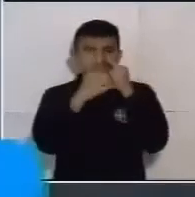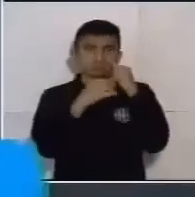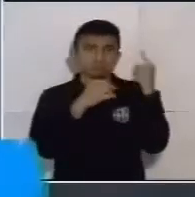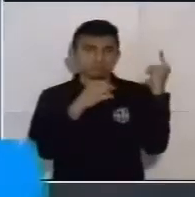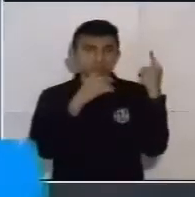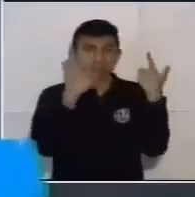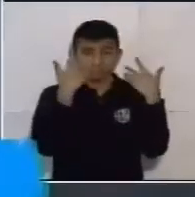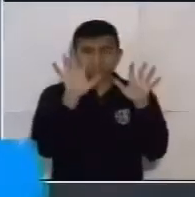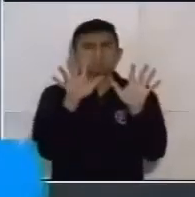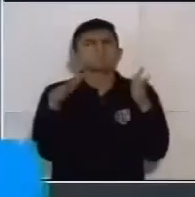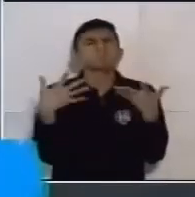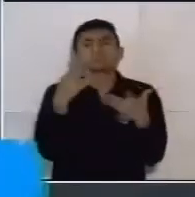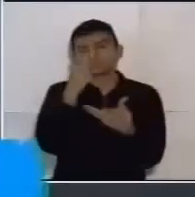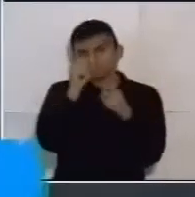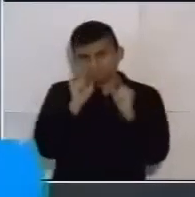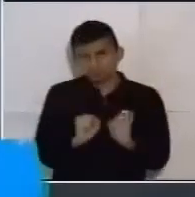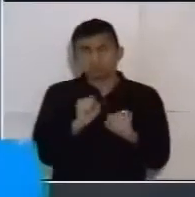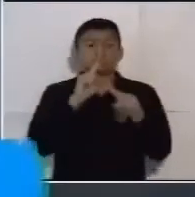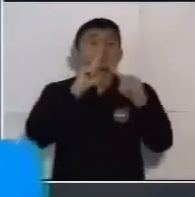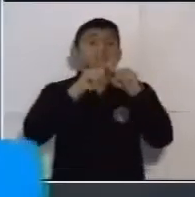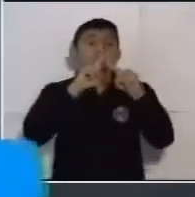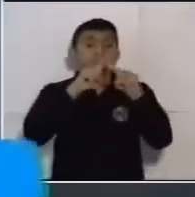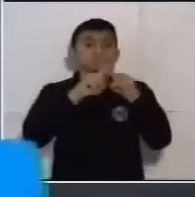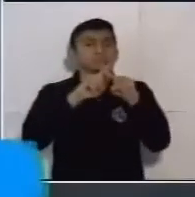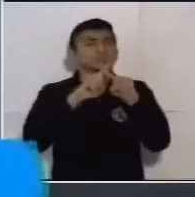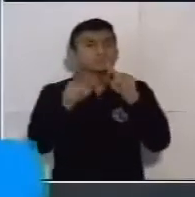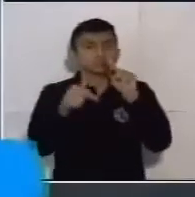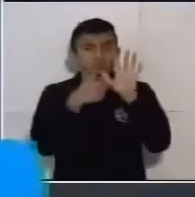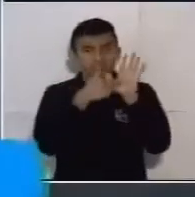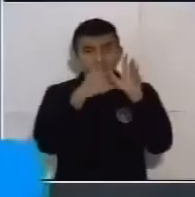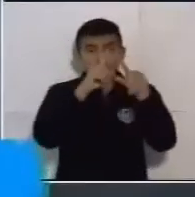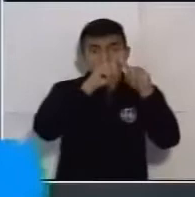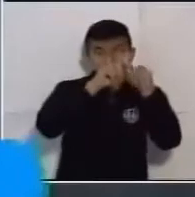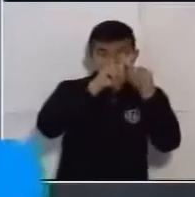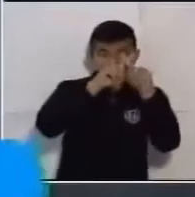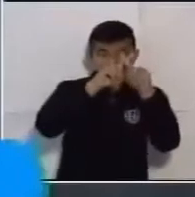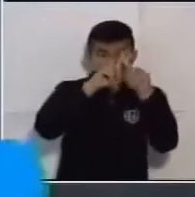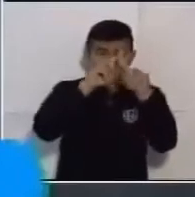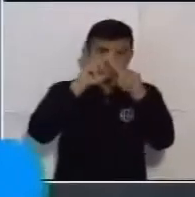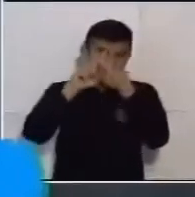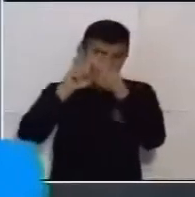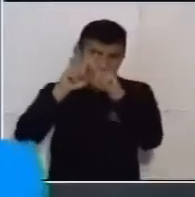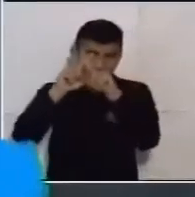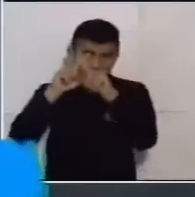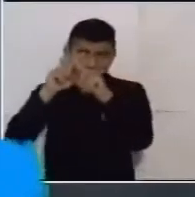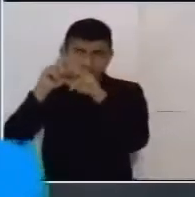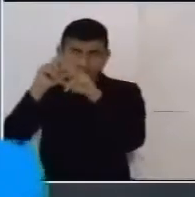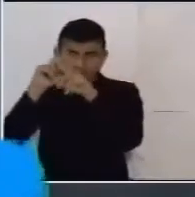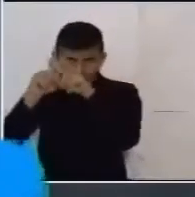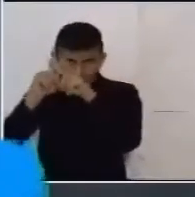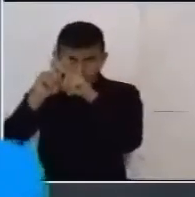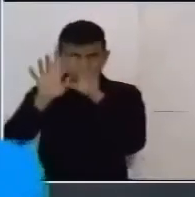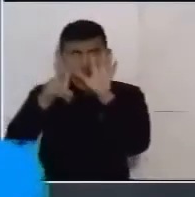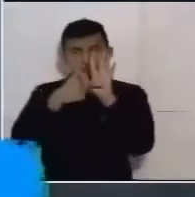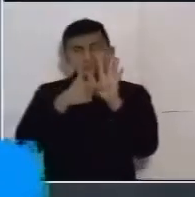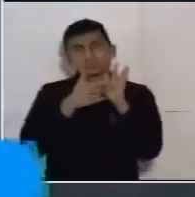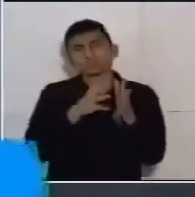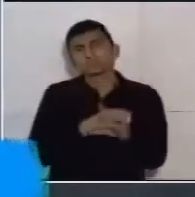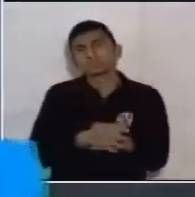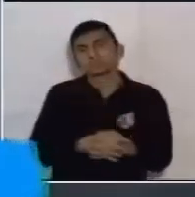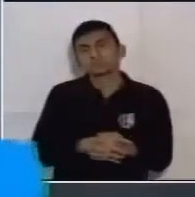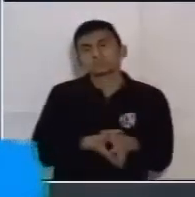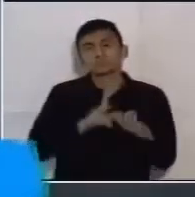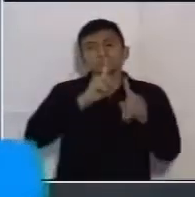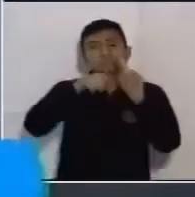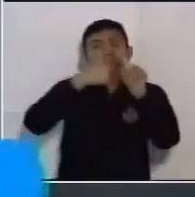Nos toca ahora multiplicar. X por X, X cuadrado, apúntenlo,